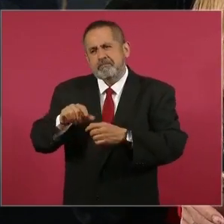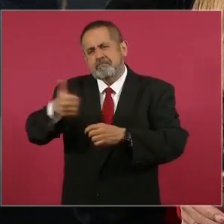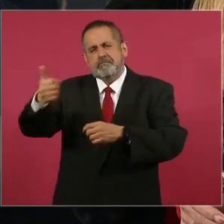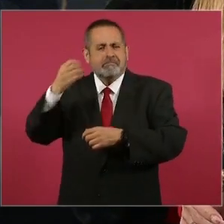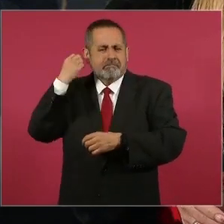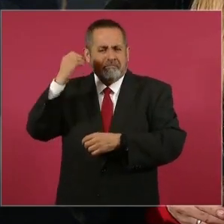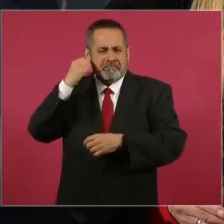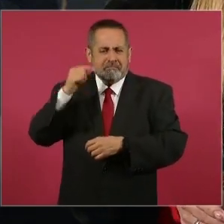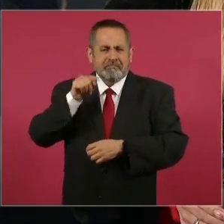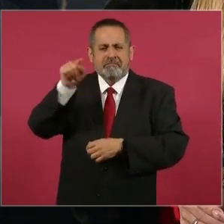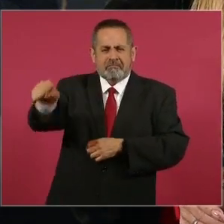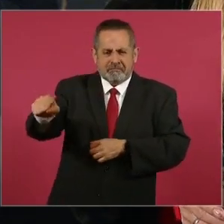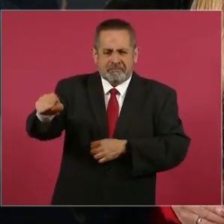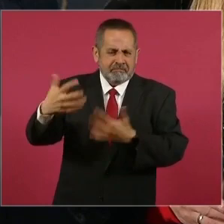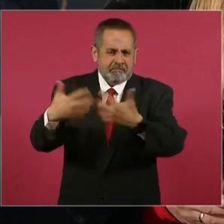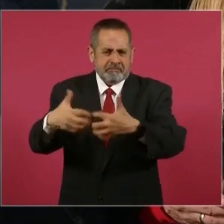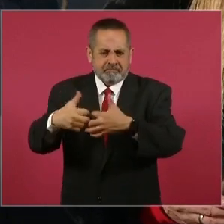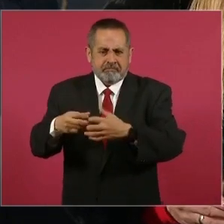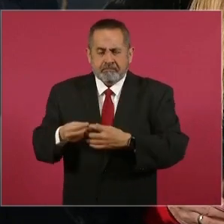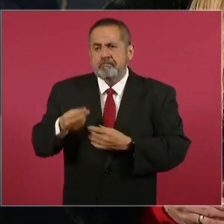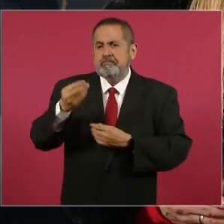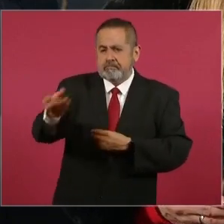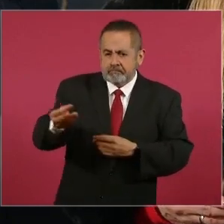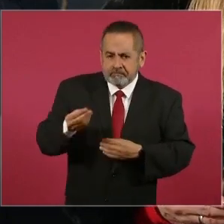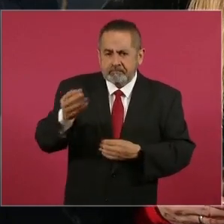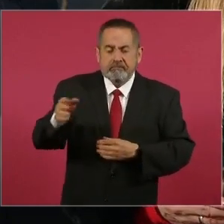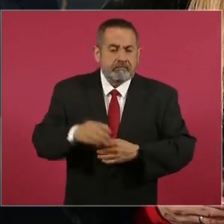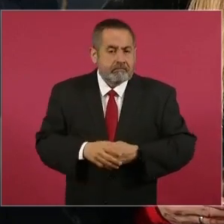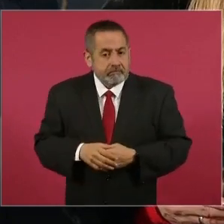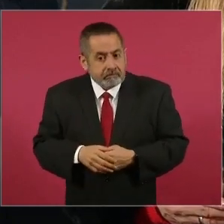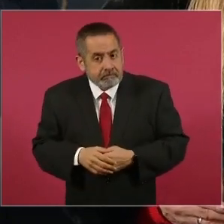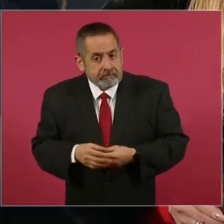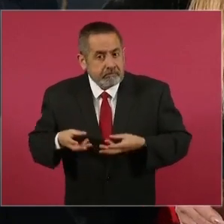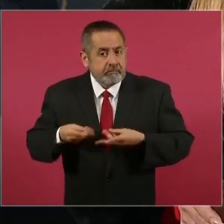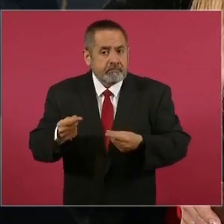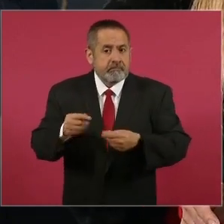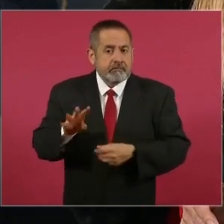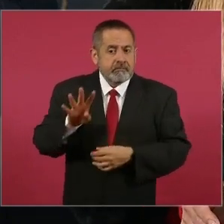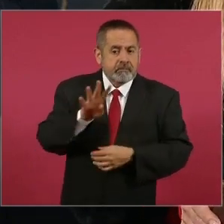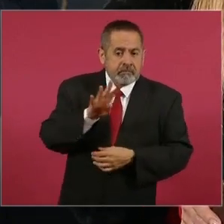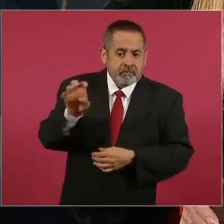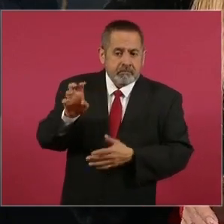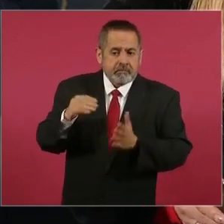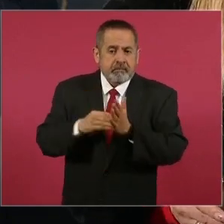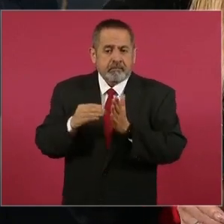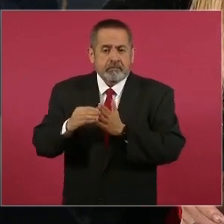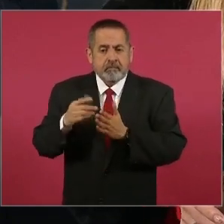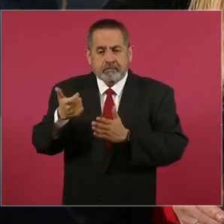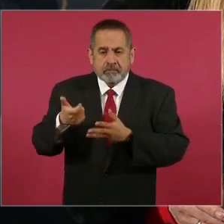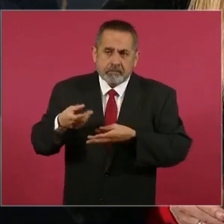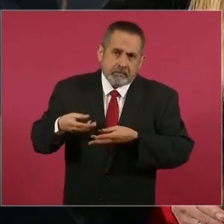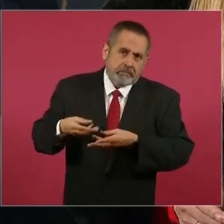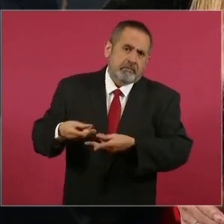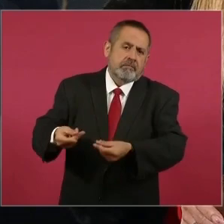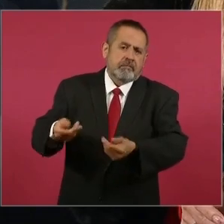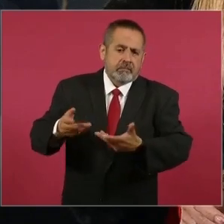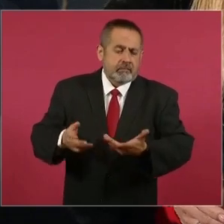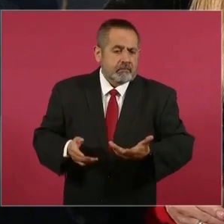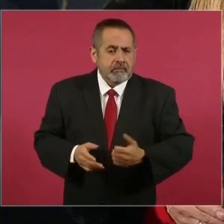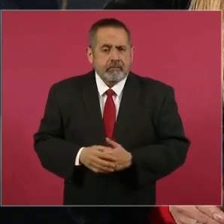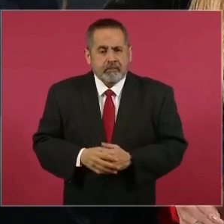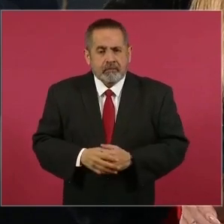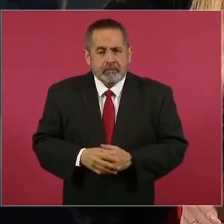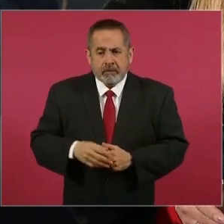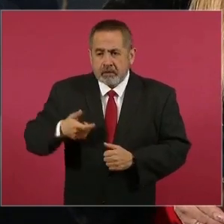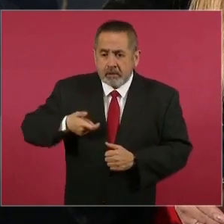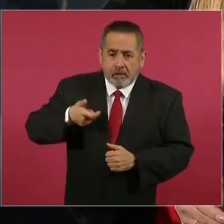Oaxaca esto pues le ha costado al municipio más de 400 millones de pesos lo están